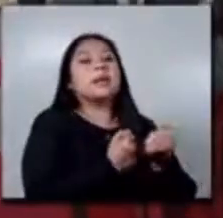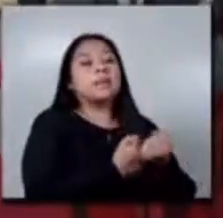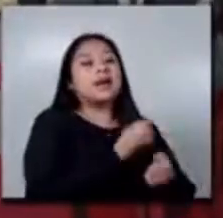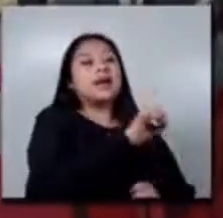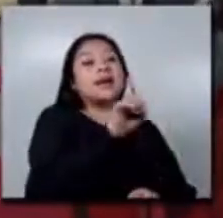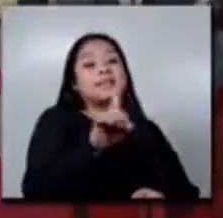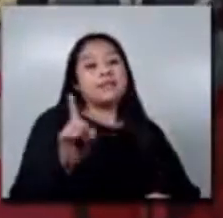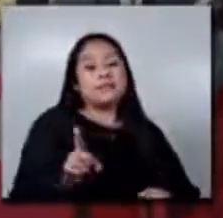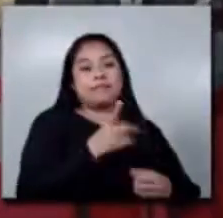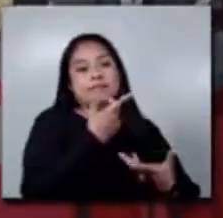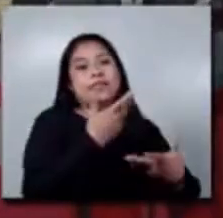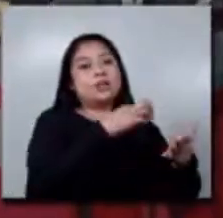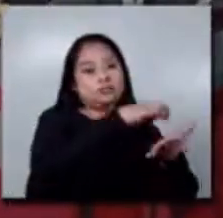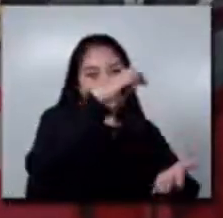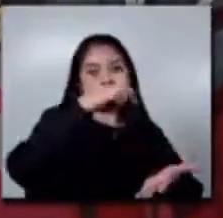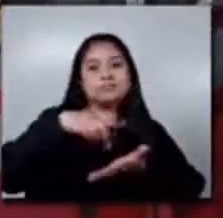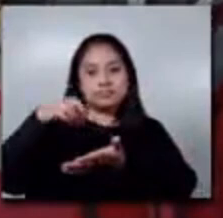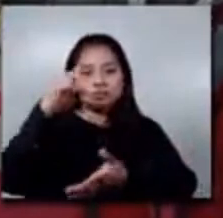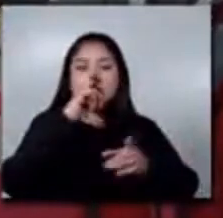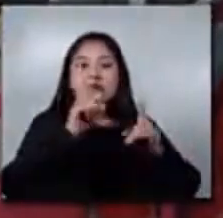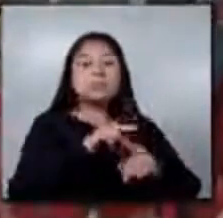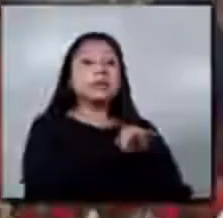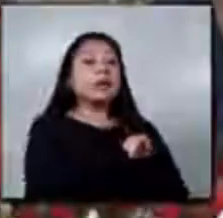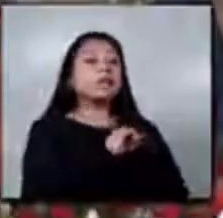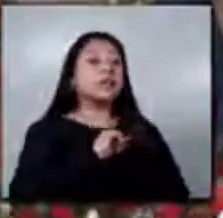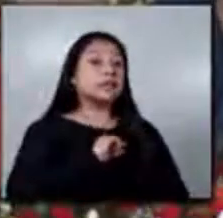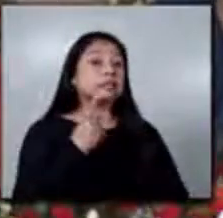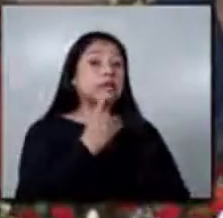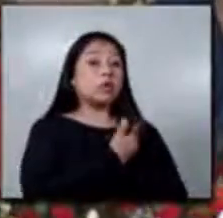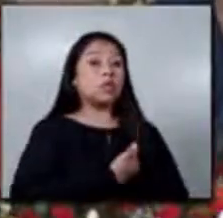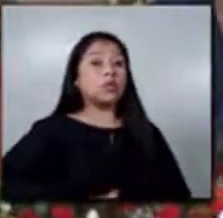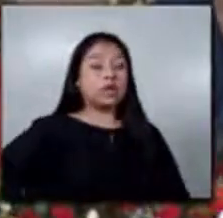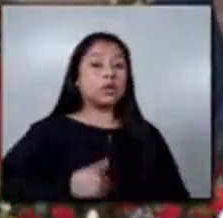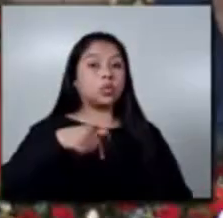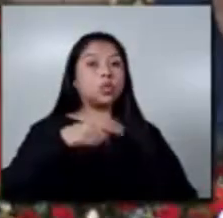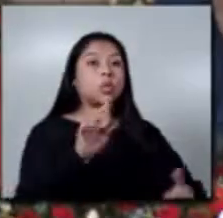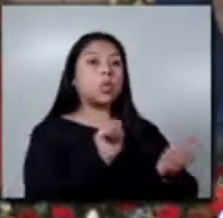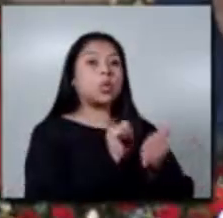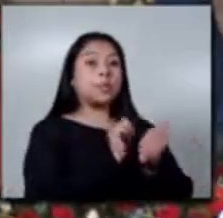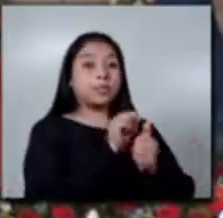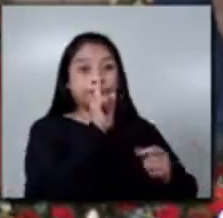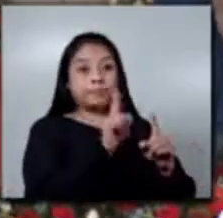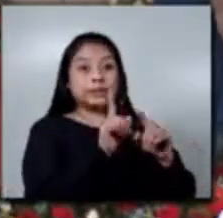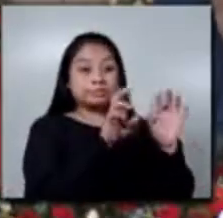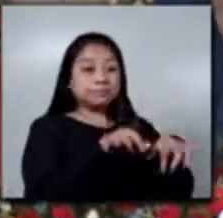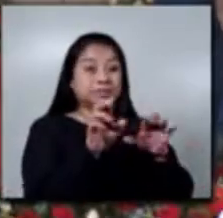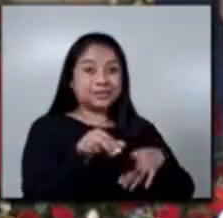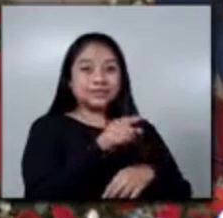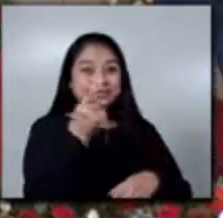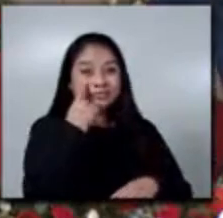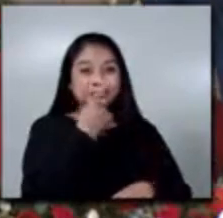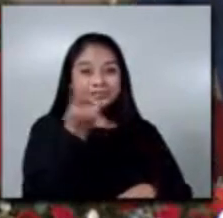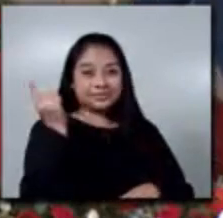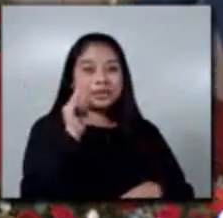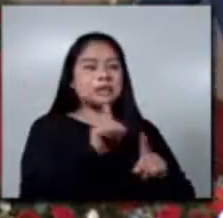de las poblaciones. Asimismo, los gabinetes de gobierno que les acompañan, estas personas que son